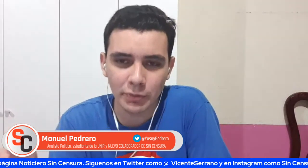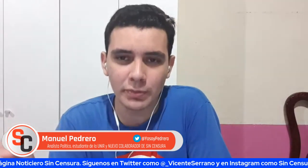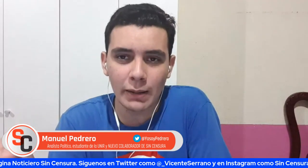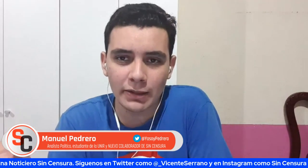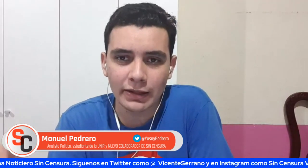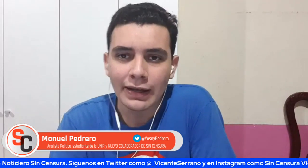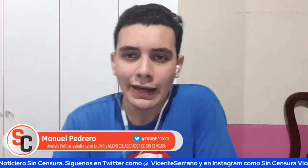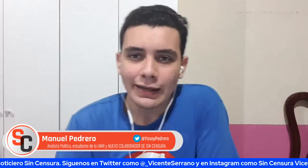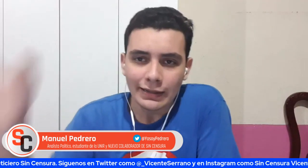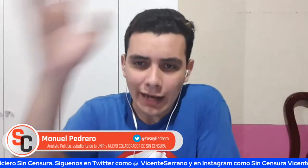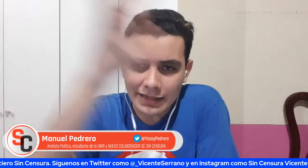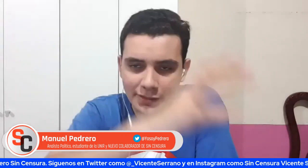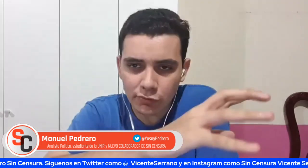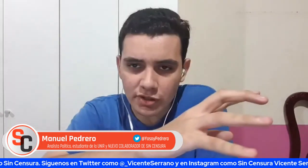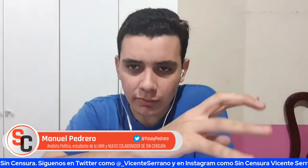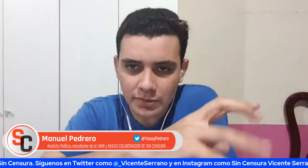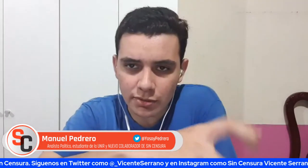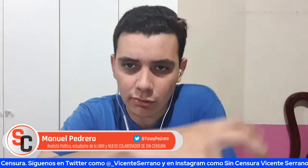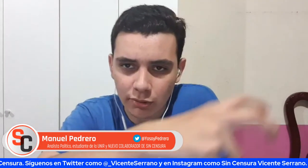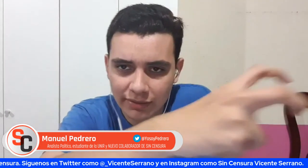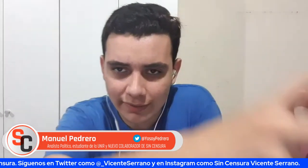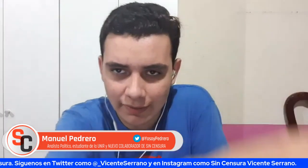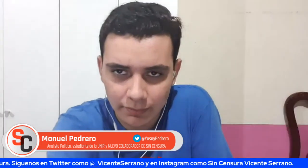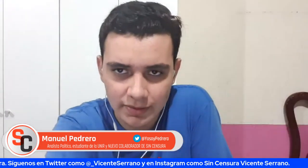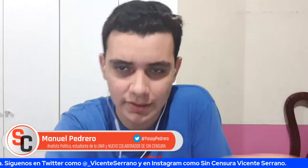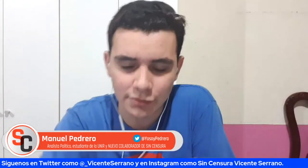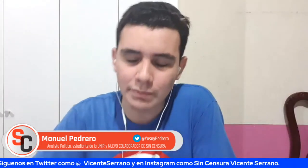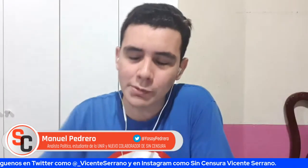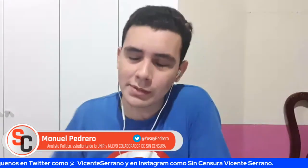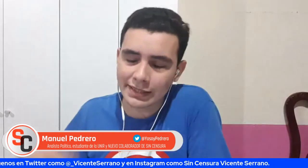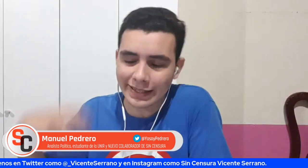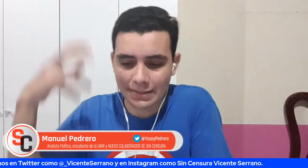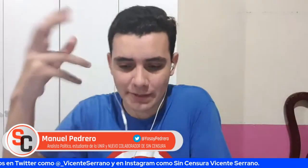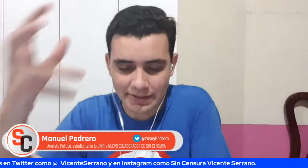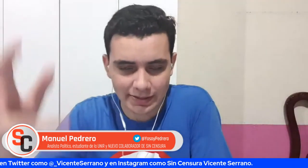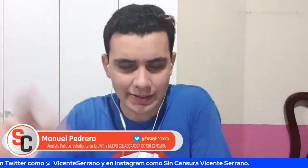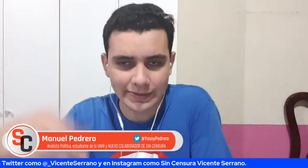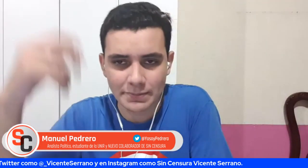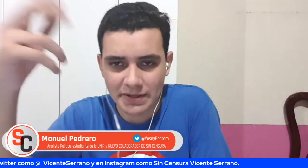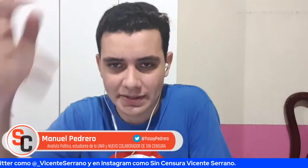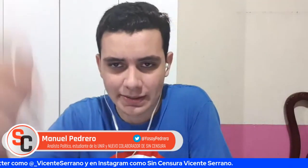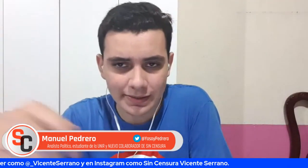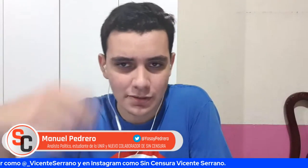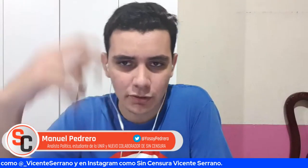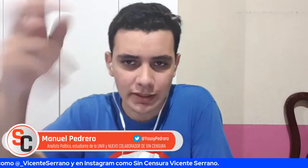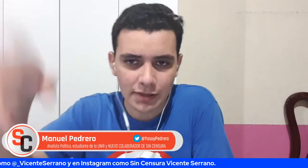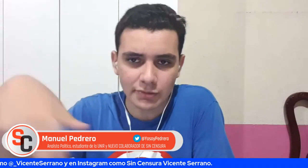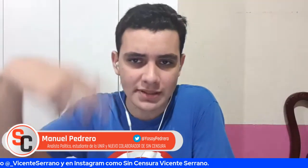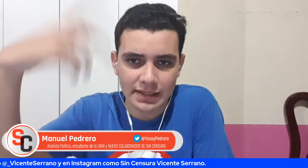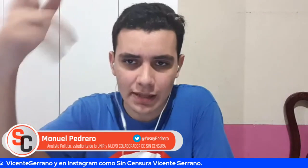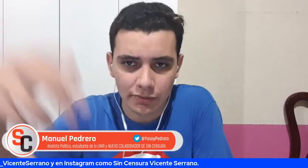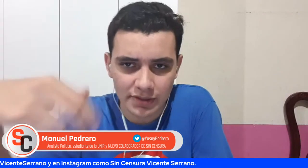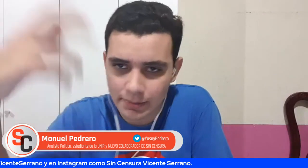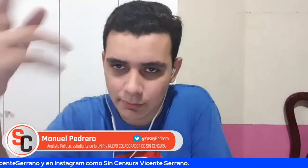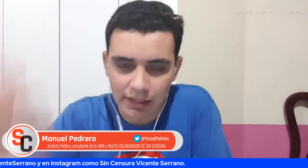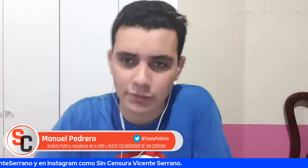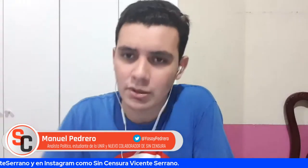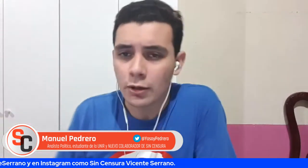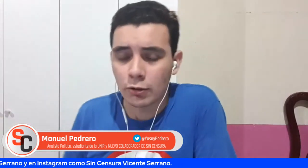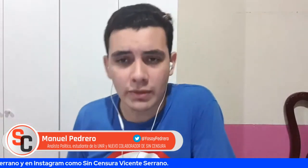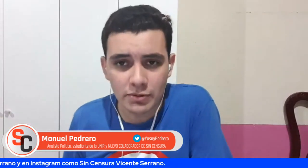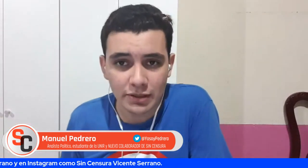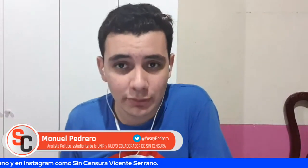en este periodo ya de la reforma eléctrica, pues cada vez van subiendo la temperatura,